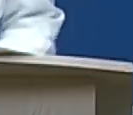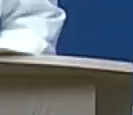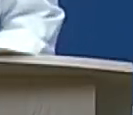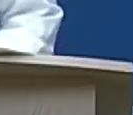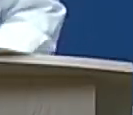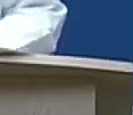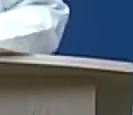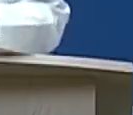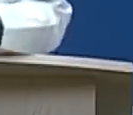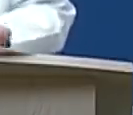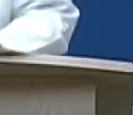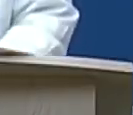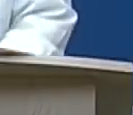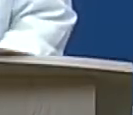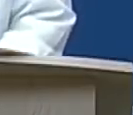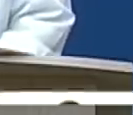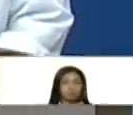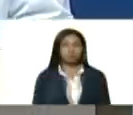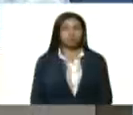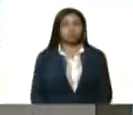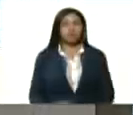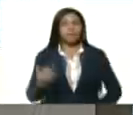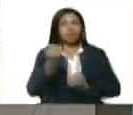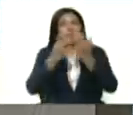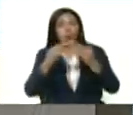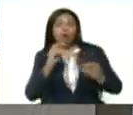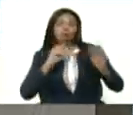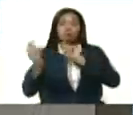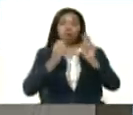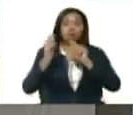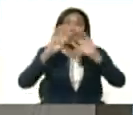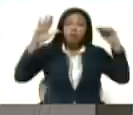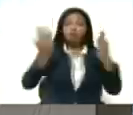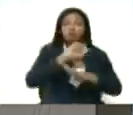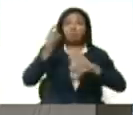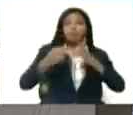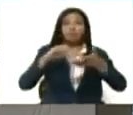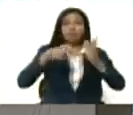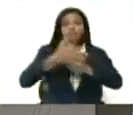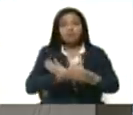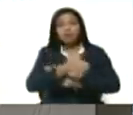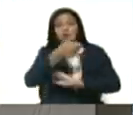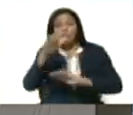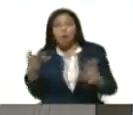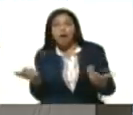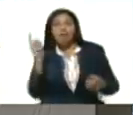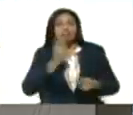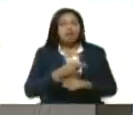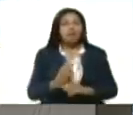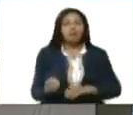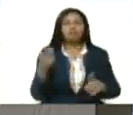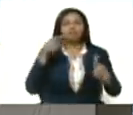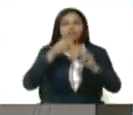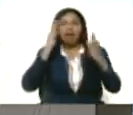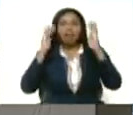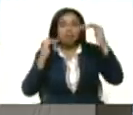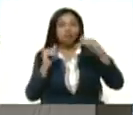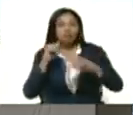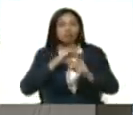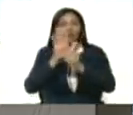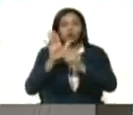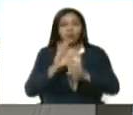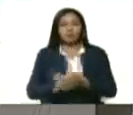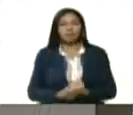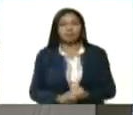PCR para contribuir a la discusión que se está dando en el mundo entero acerca de cuál debe ser el abordaje del